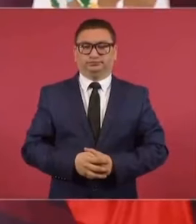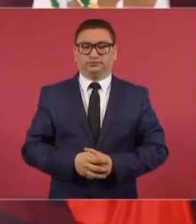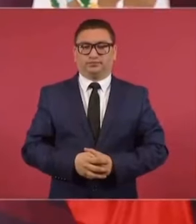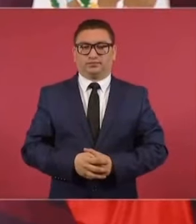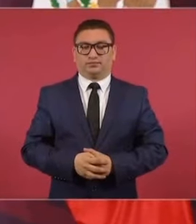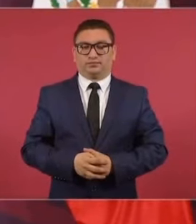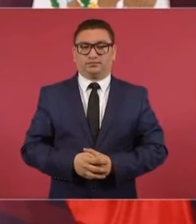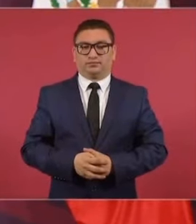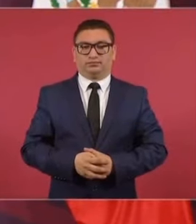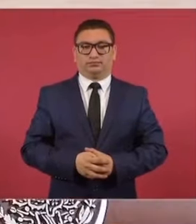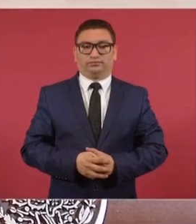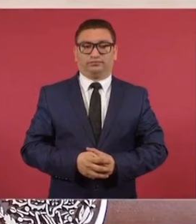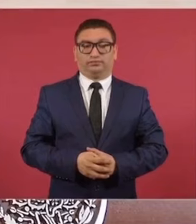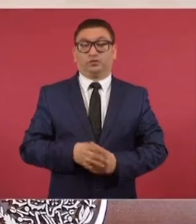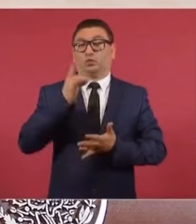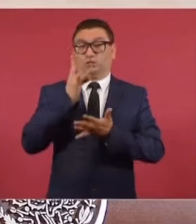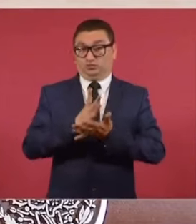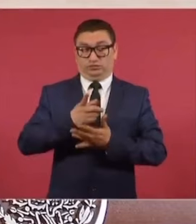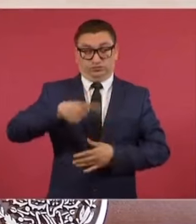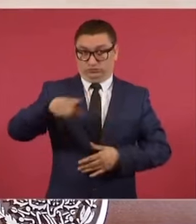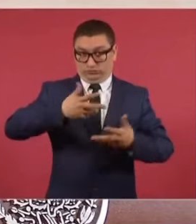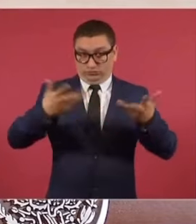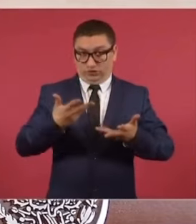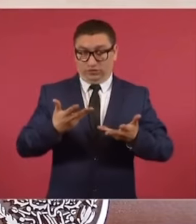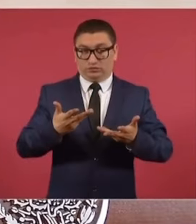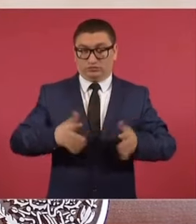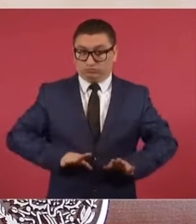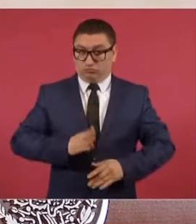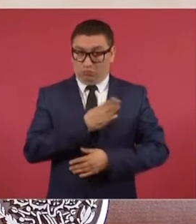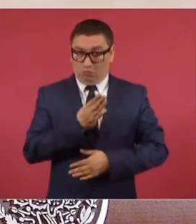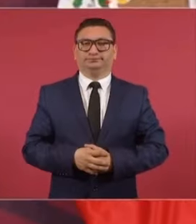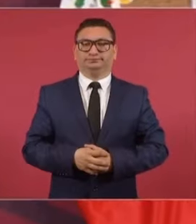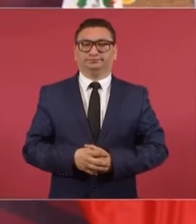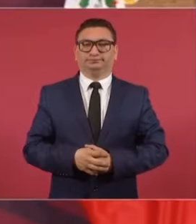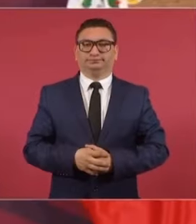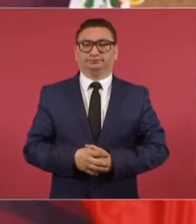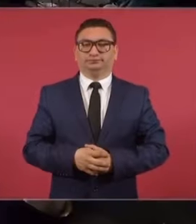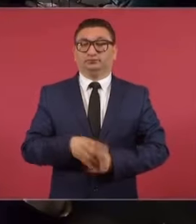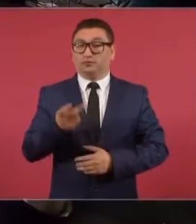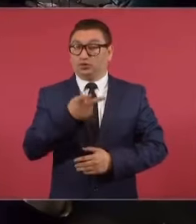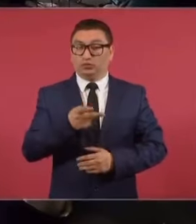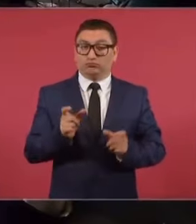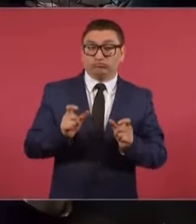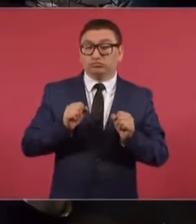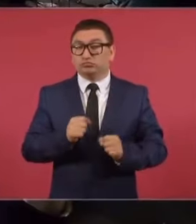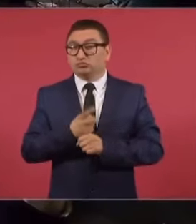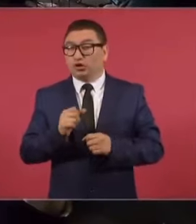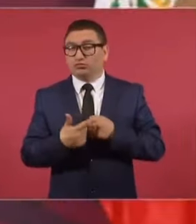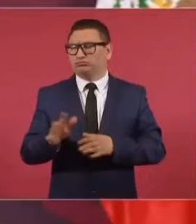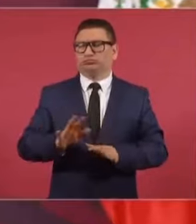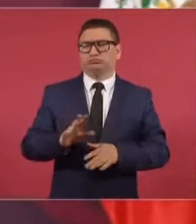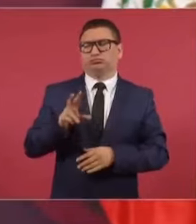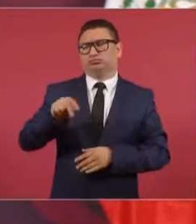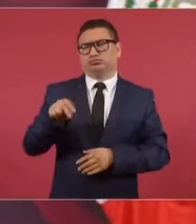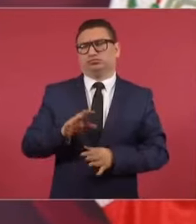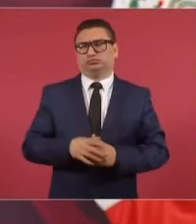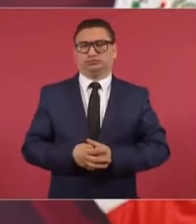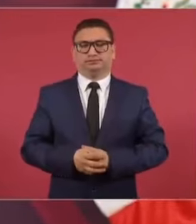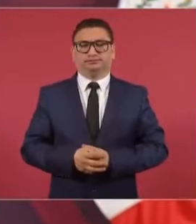¿Algunas medidas? Y solo siendo buenos podemos ser felices. ¿Algunas medidas de seguridad extra? No, no, no.